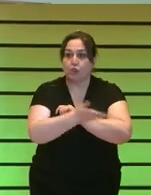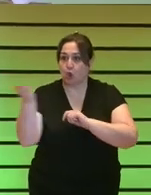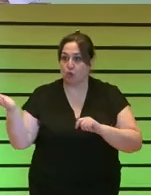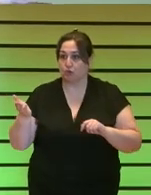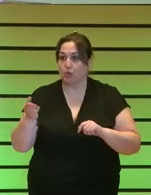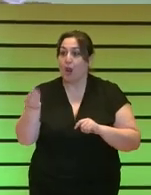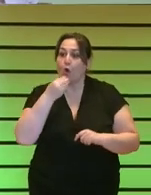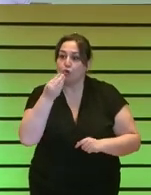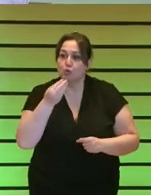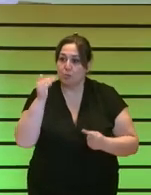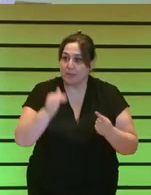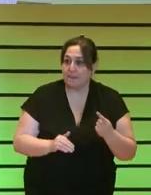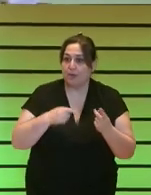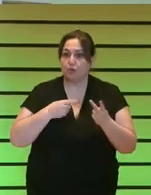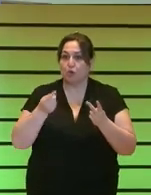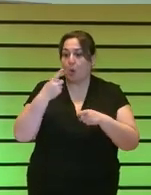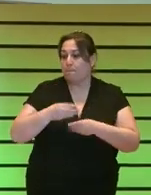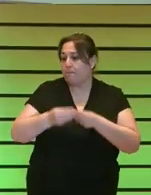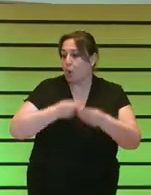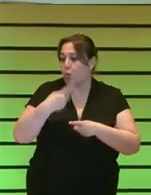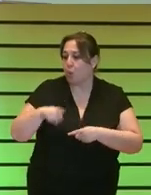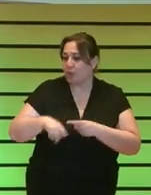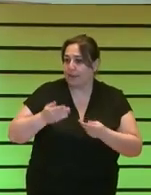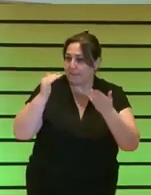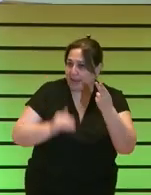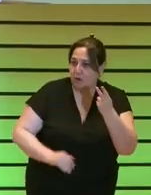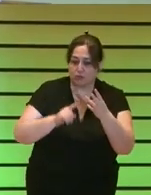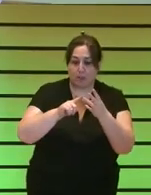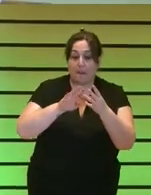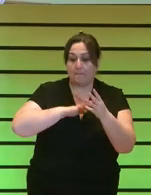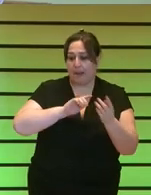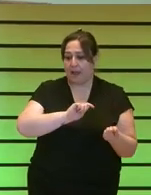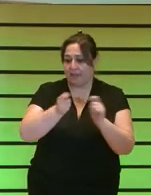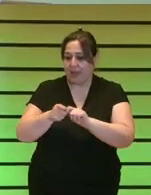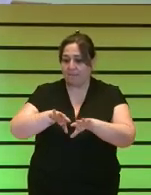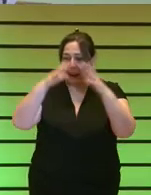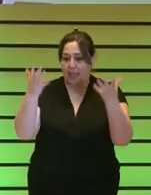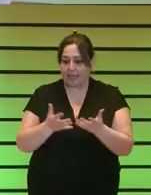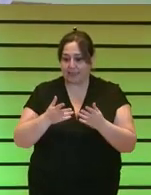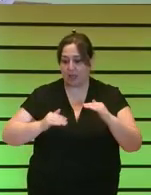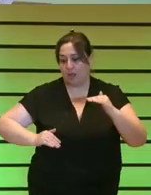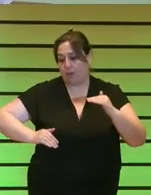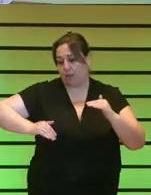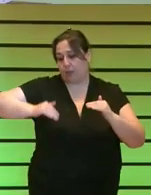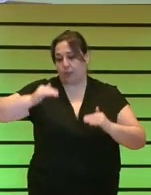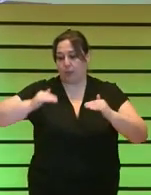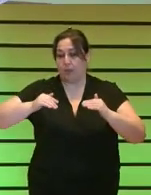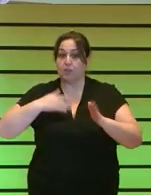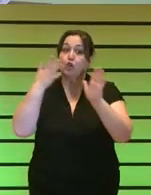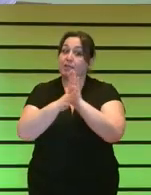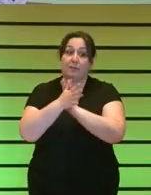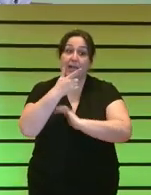consumir menos producir menos para que el planeta coja su equilibrio estoy simplificando muchísimo eh Por favor